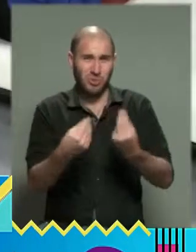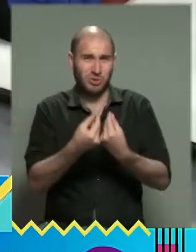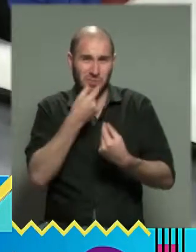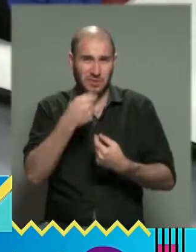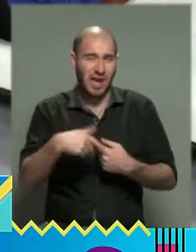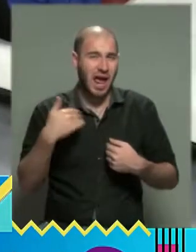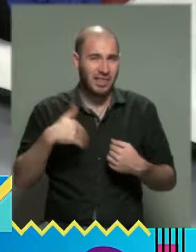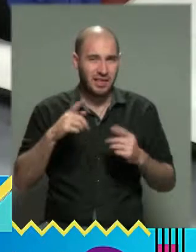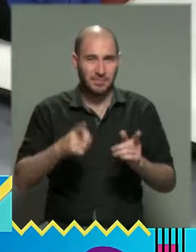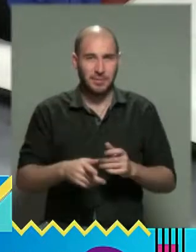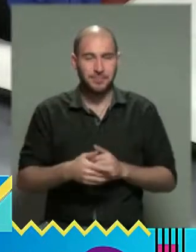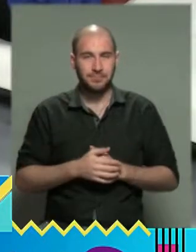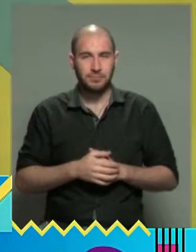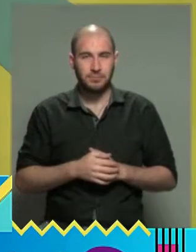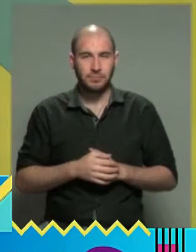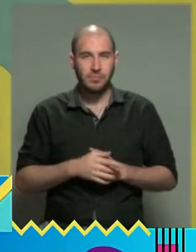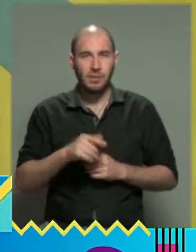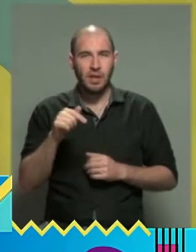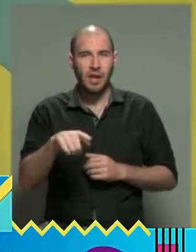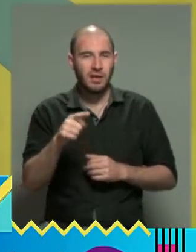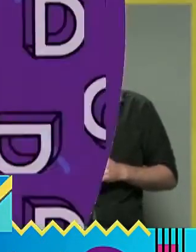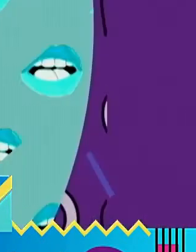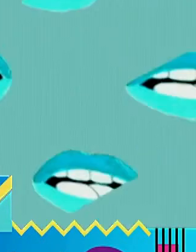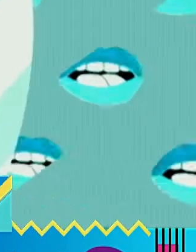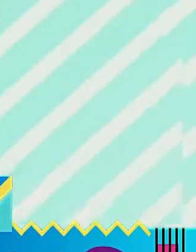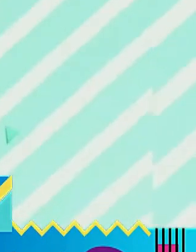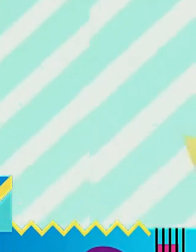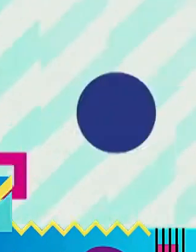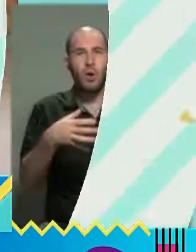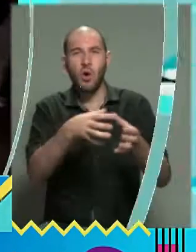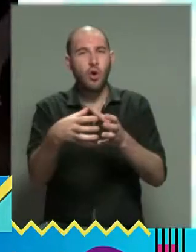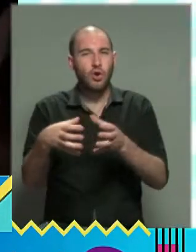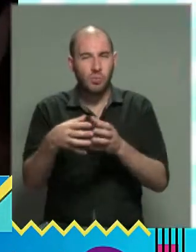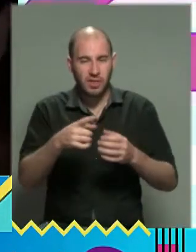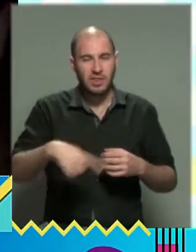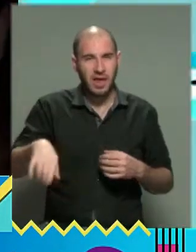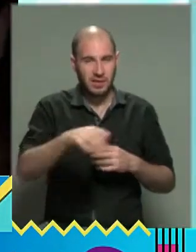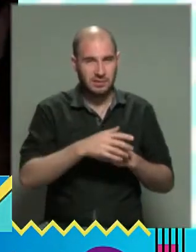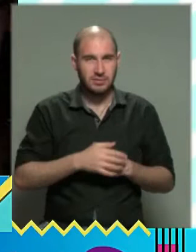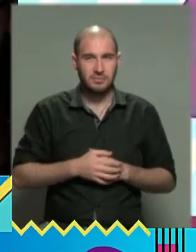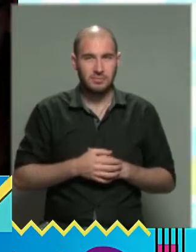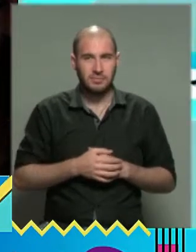bien, en la Argentina, ese fenómeno de organizarse como comunidad y poder brindarse a sí